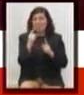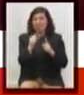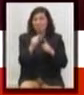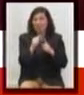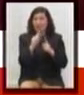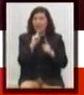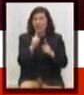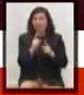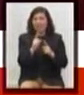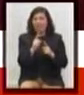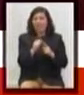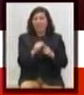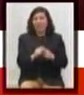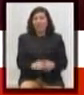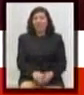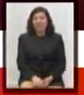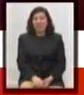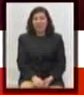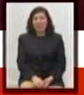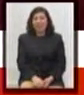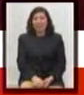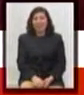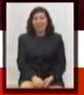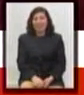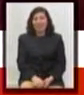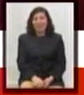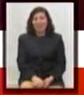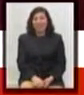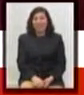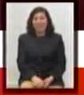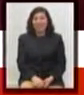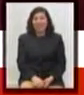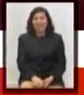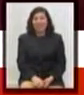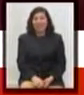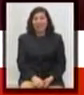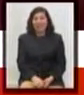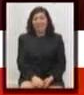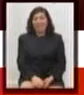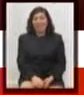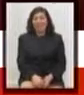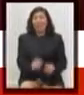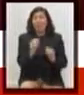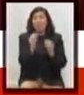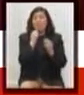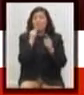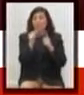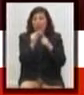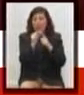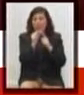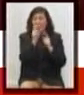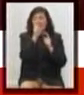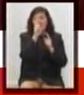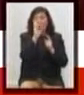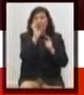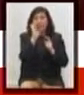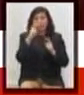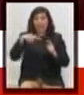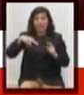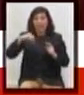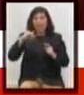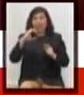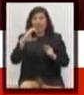es... Registro Nacional de Identificación y Estado Civil. Exacto. Entonces, si es